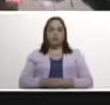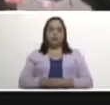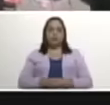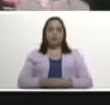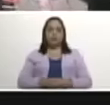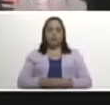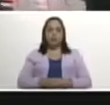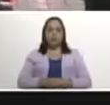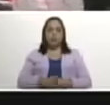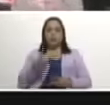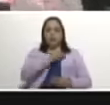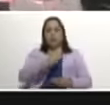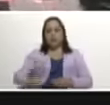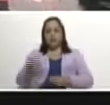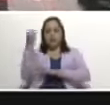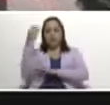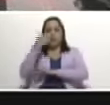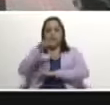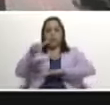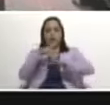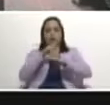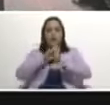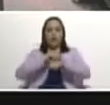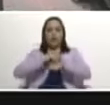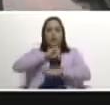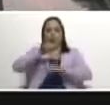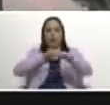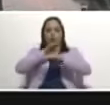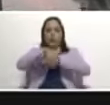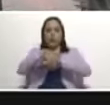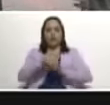Señor presidente de la Asamblea Nacional, doctor Jorge Rodríguez,